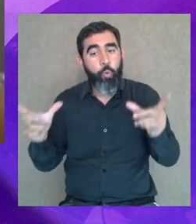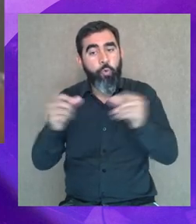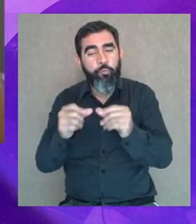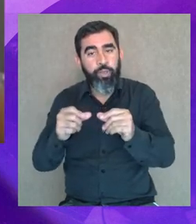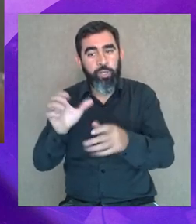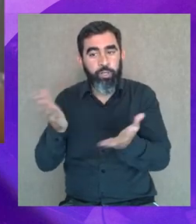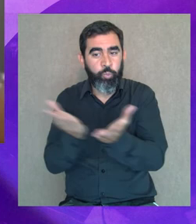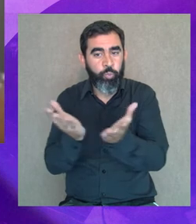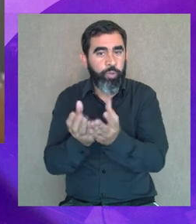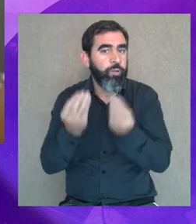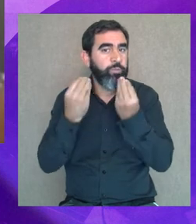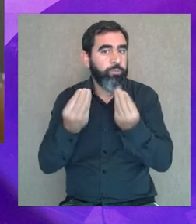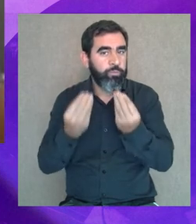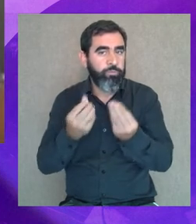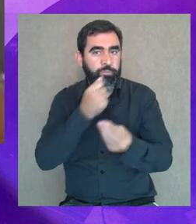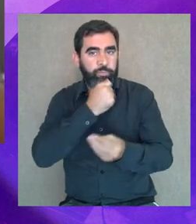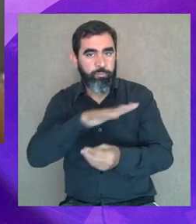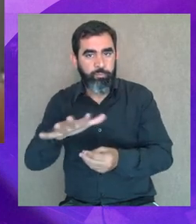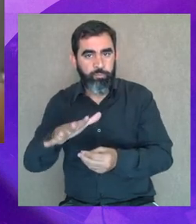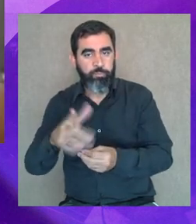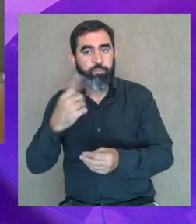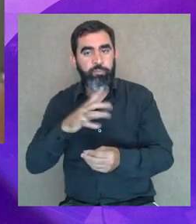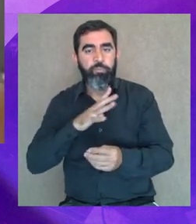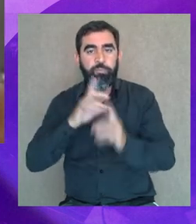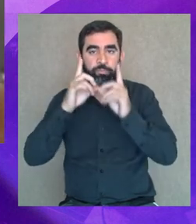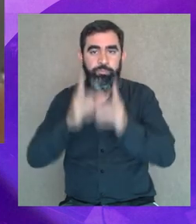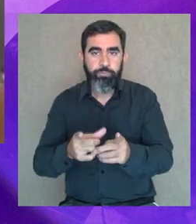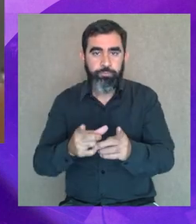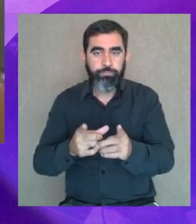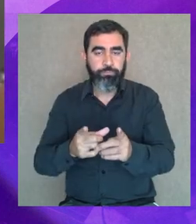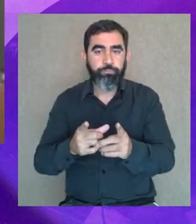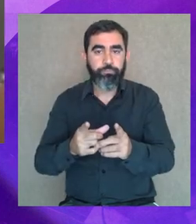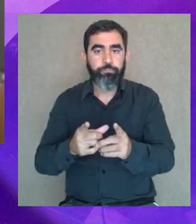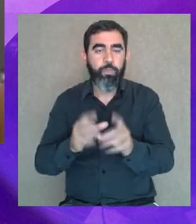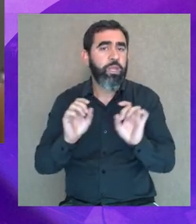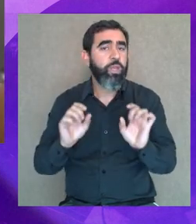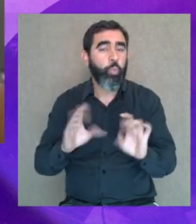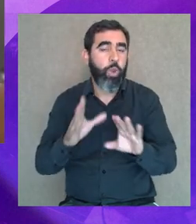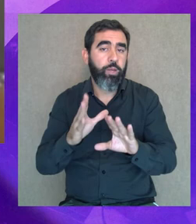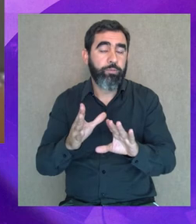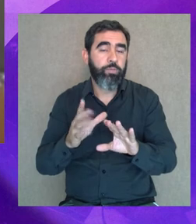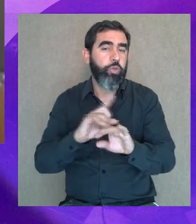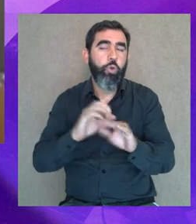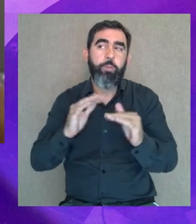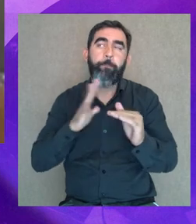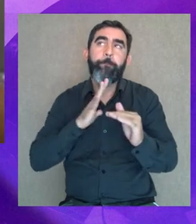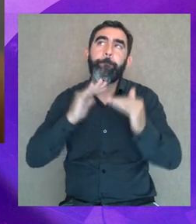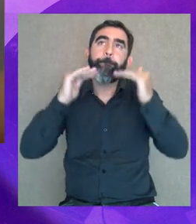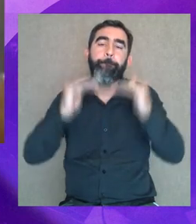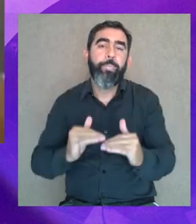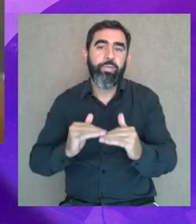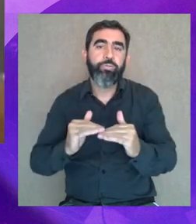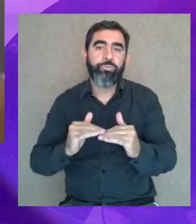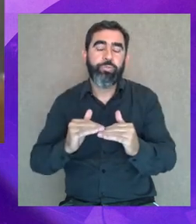terminaron su carrera y todas esas historias mucho más mucho más natural sin menos